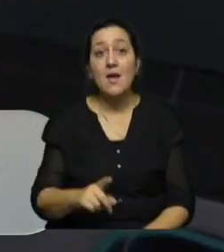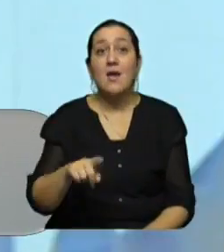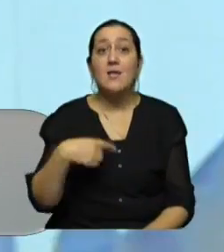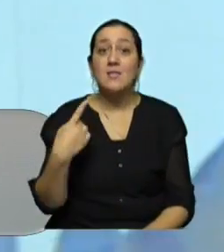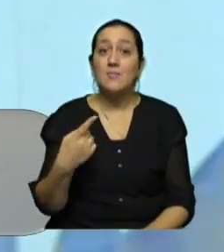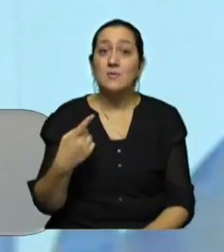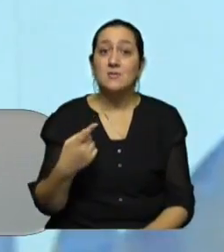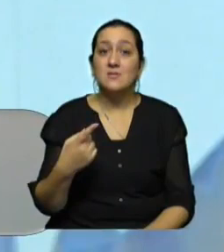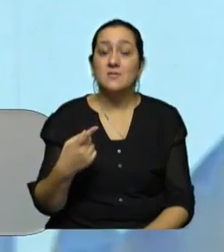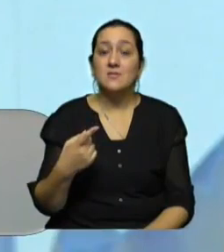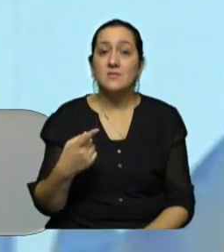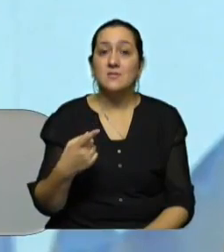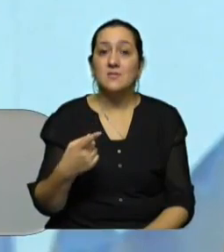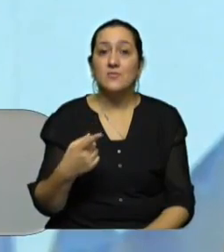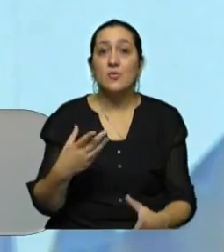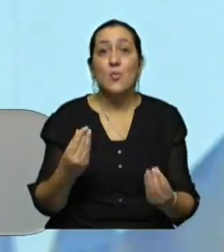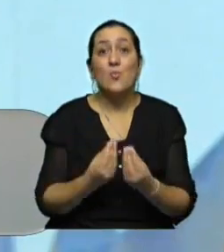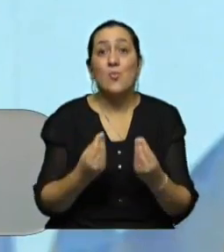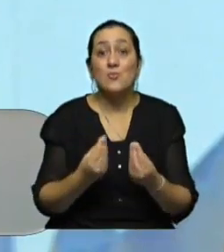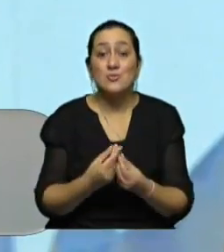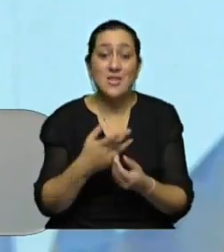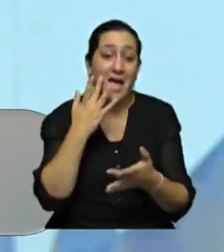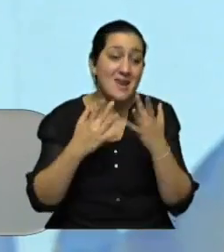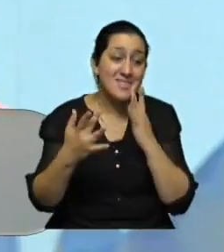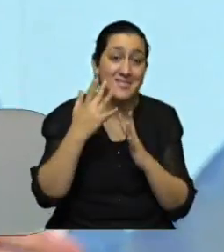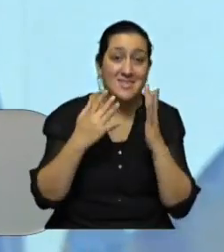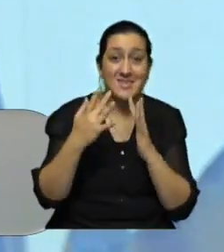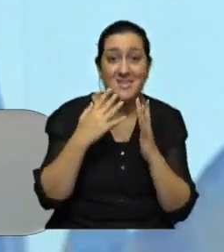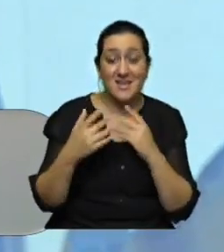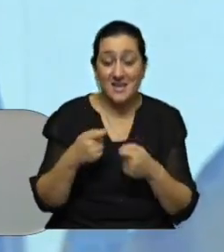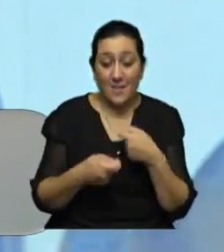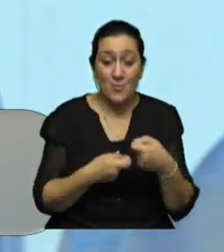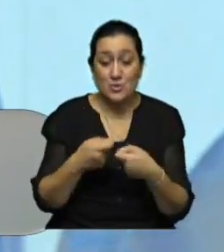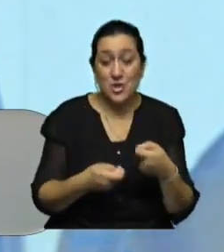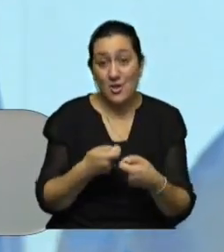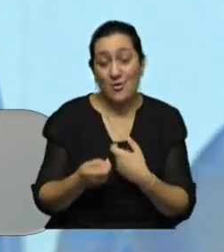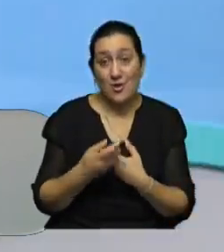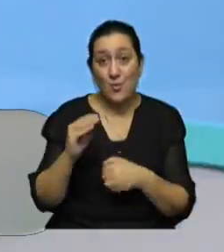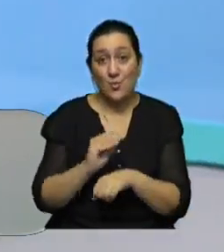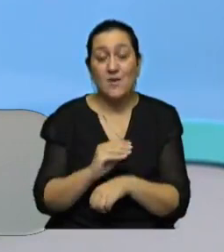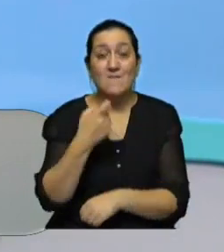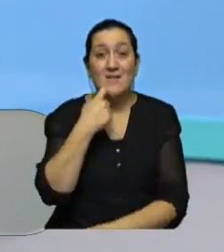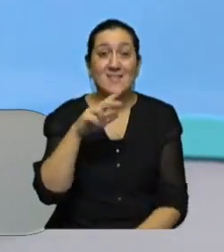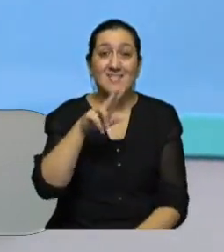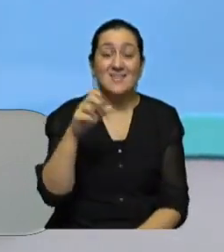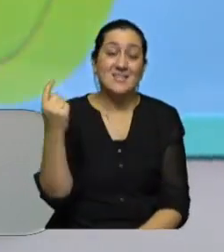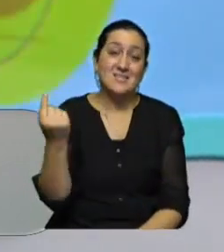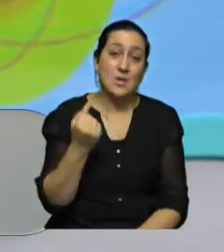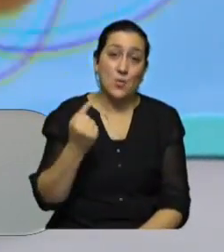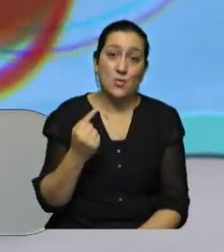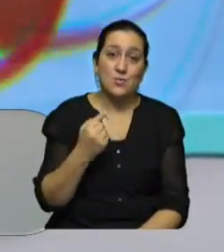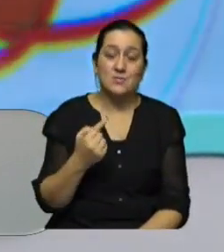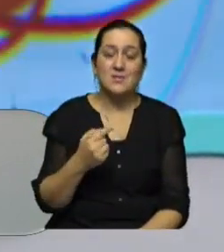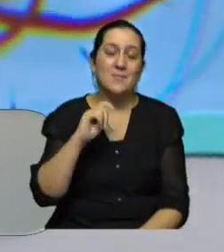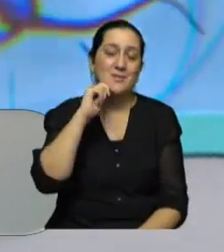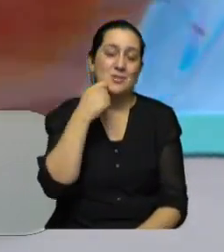como la cuna de tantos artistas que hicieron tanto como por la cultura. Sí, me quedan 30 segundos de esta preciosa conversación que te agradezco